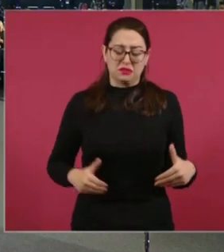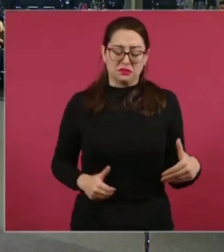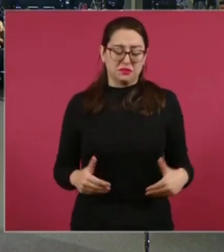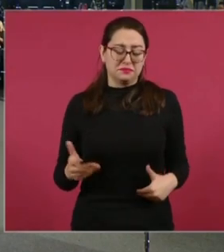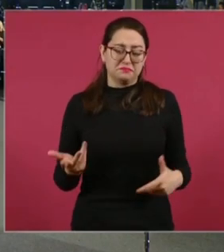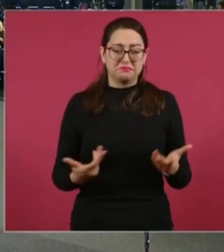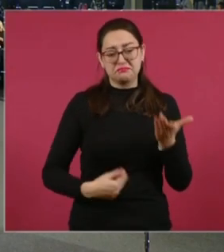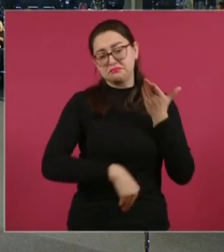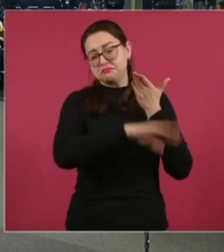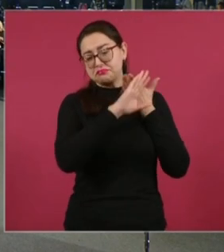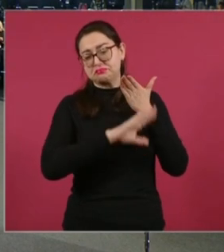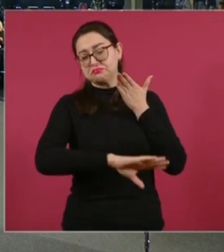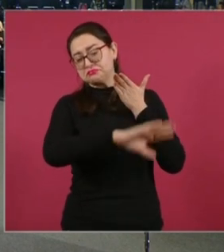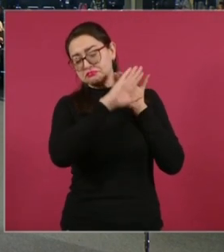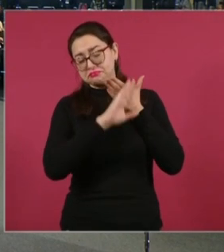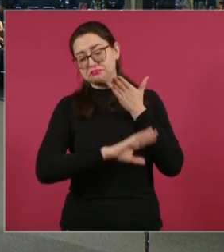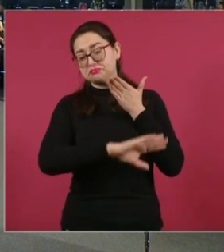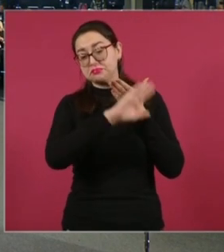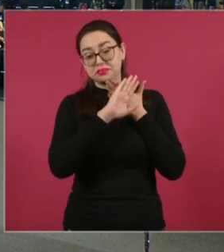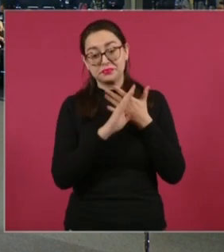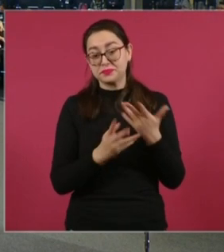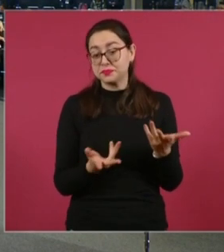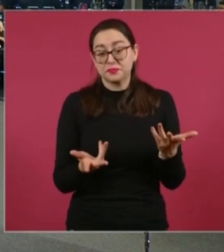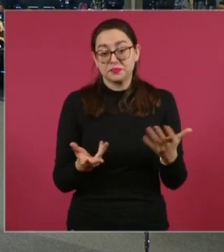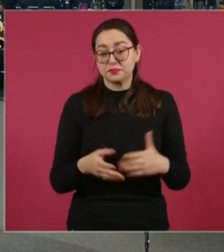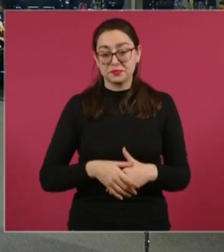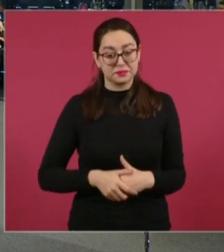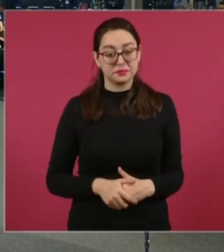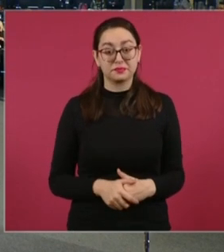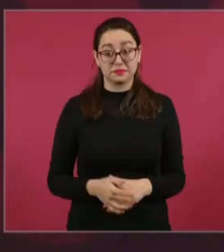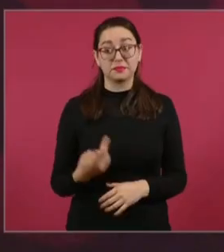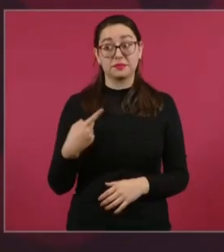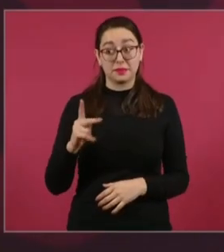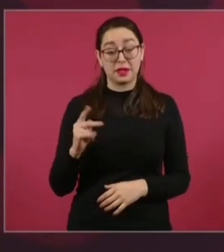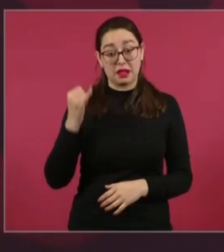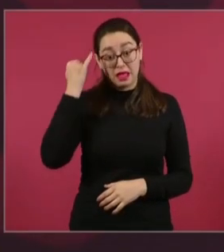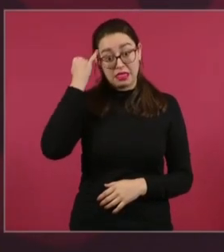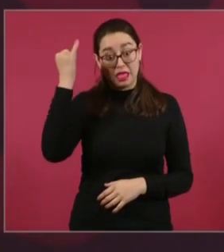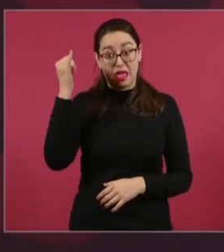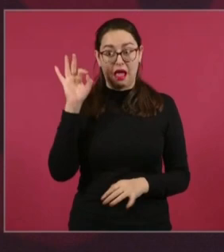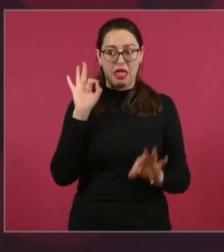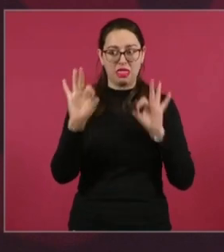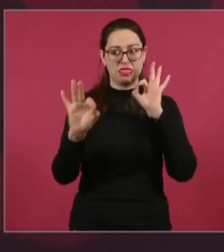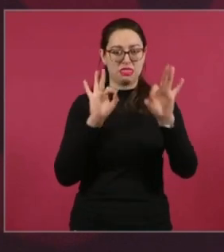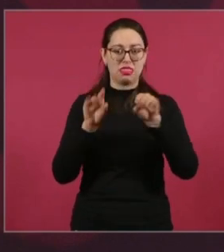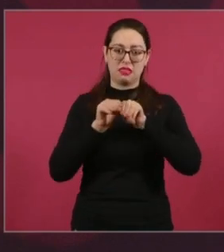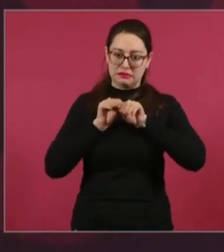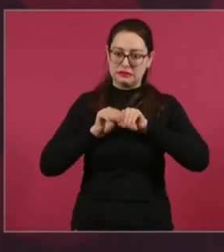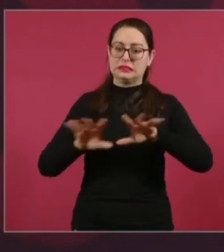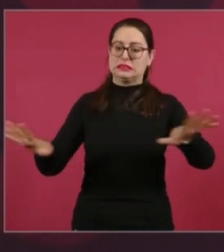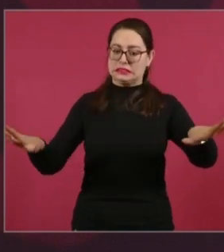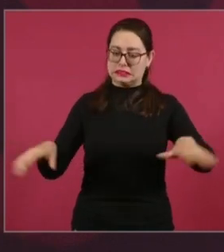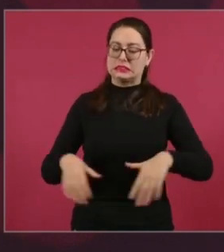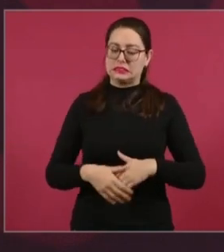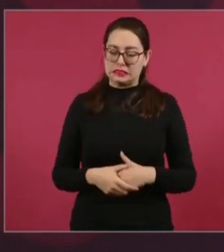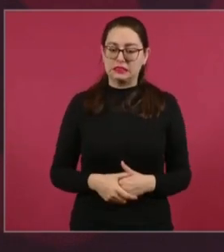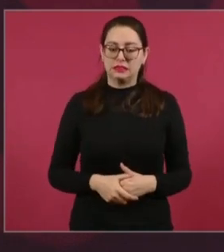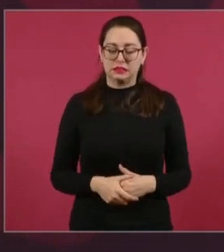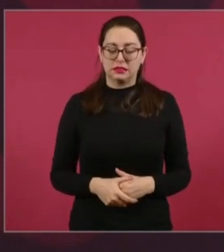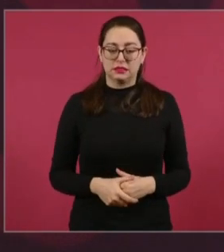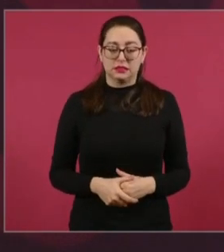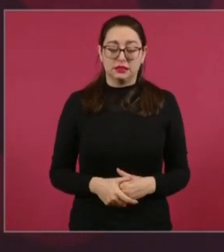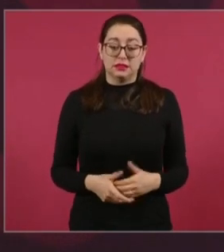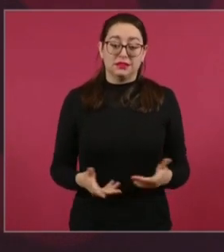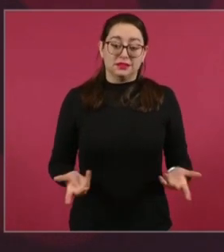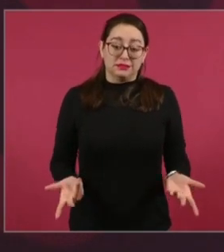pero sí tienen mucha influencia las agencias. Y el